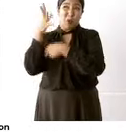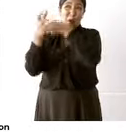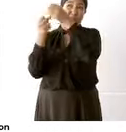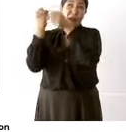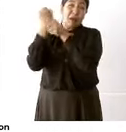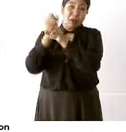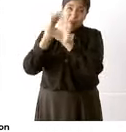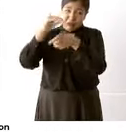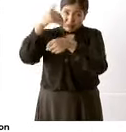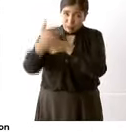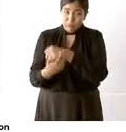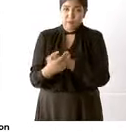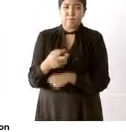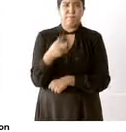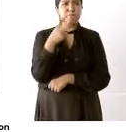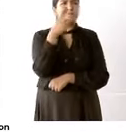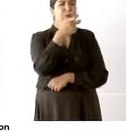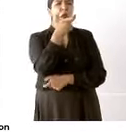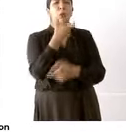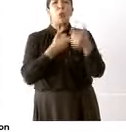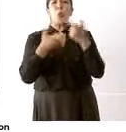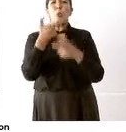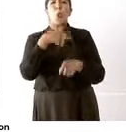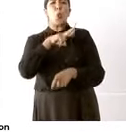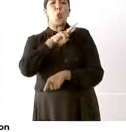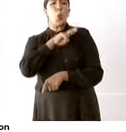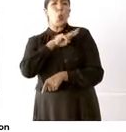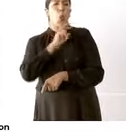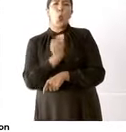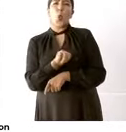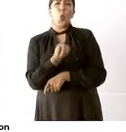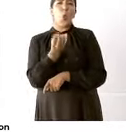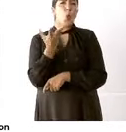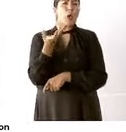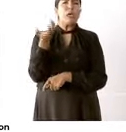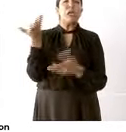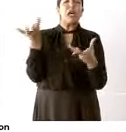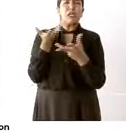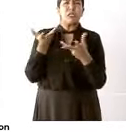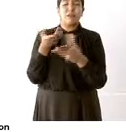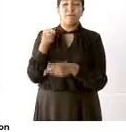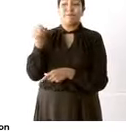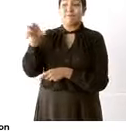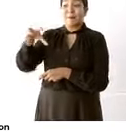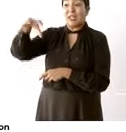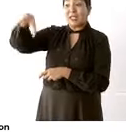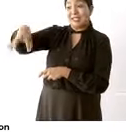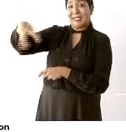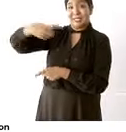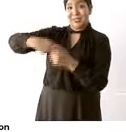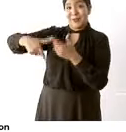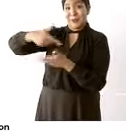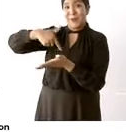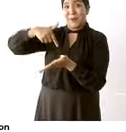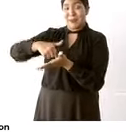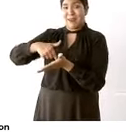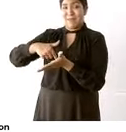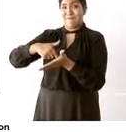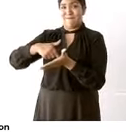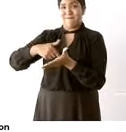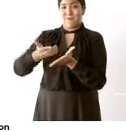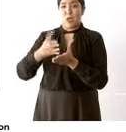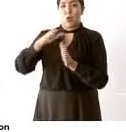privada, aquí lo que se va a hacer es una terminal especializada de contenedores en esta parte. Esto es